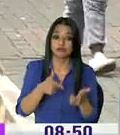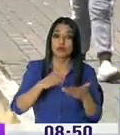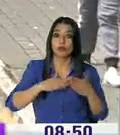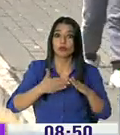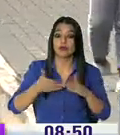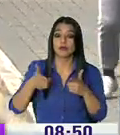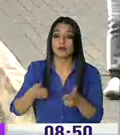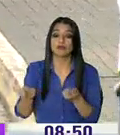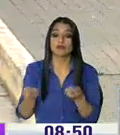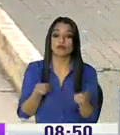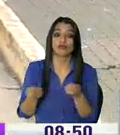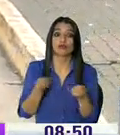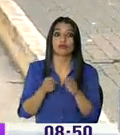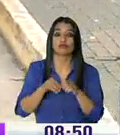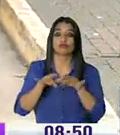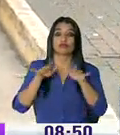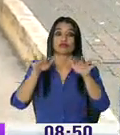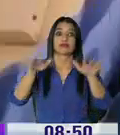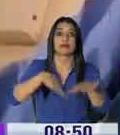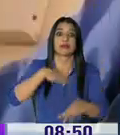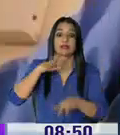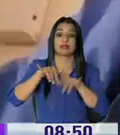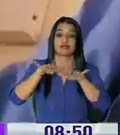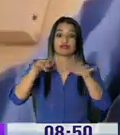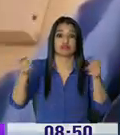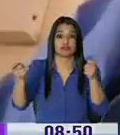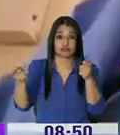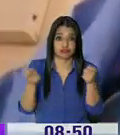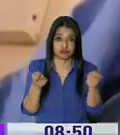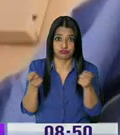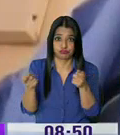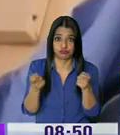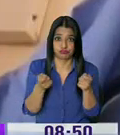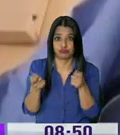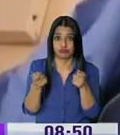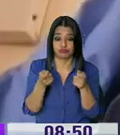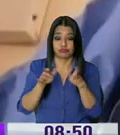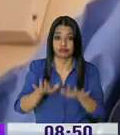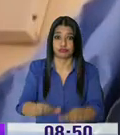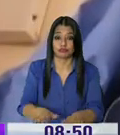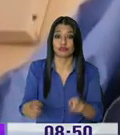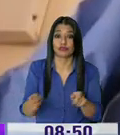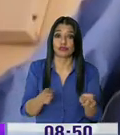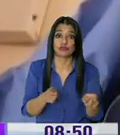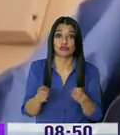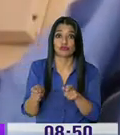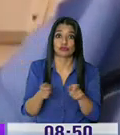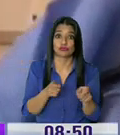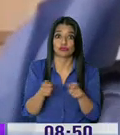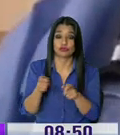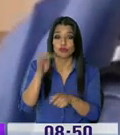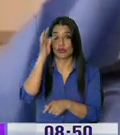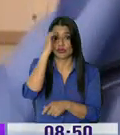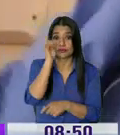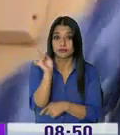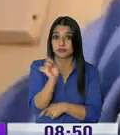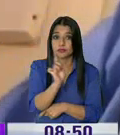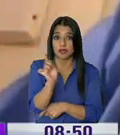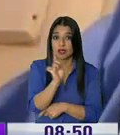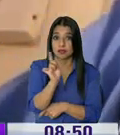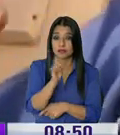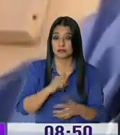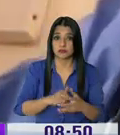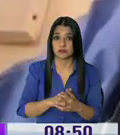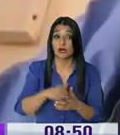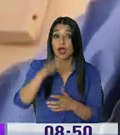para controlar la expansión del virus. Esta pandemia no se va a controlar en los hospitales. En los